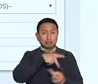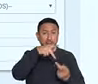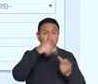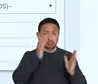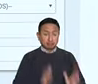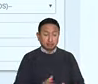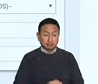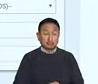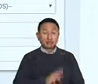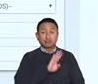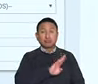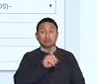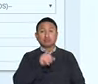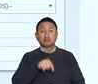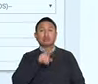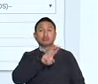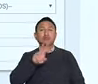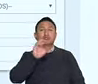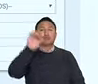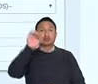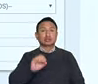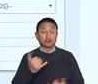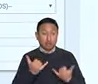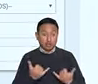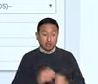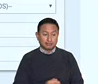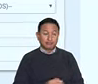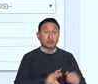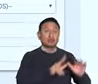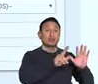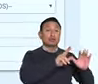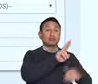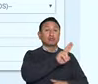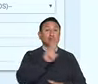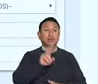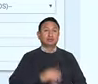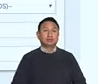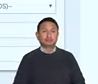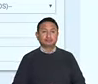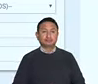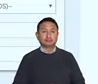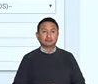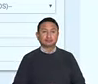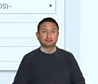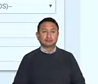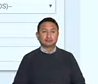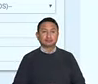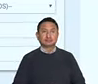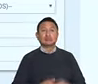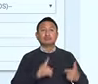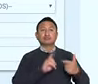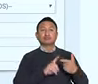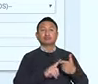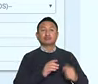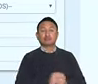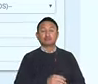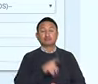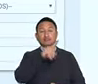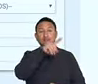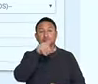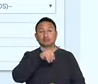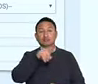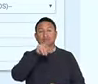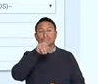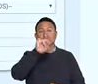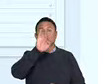el 41.22% a esta hora, siendo las 8:22 minutos. Verónica Zurita, 28.89.